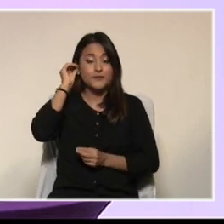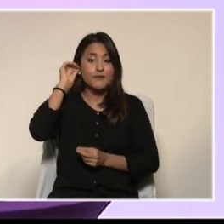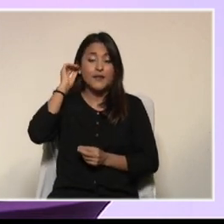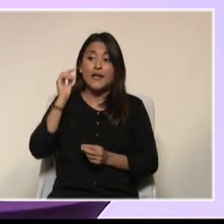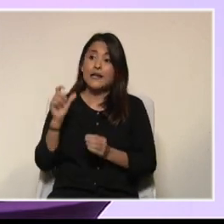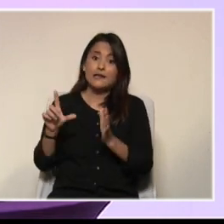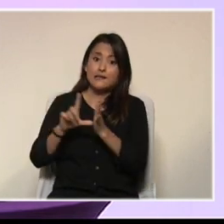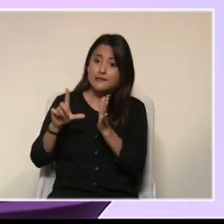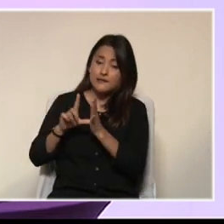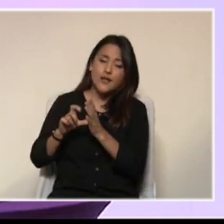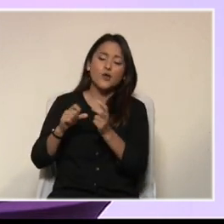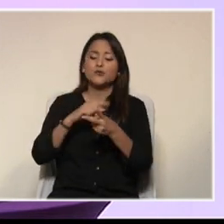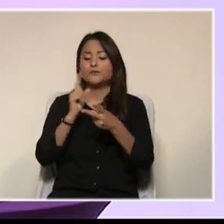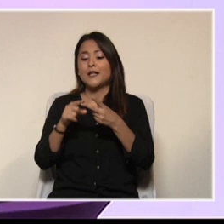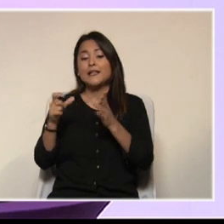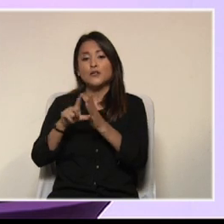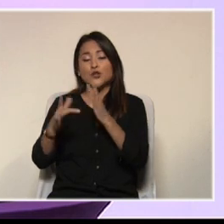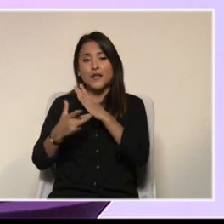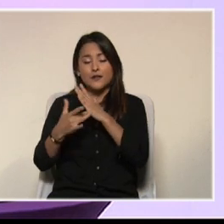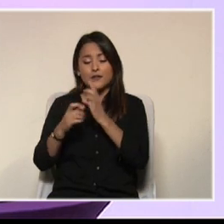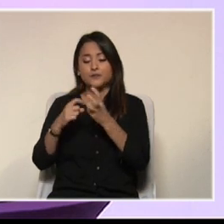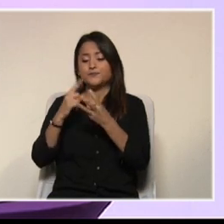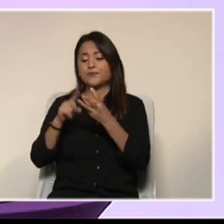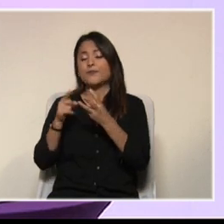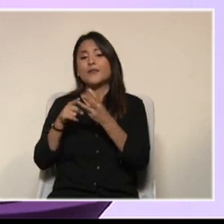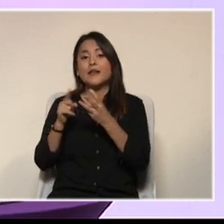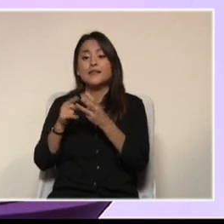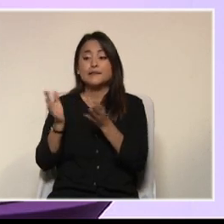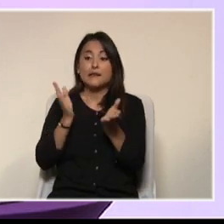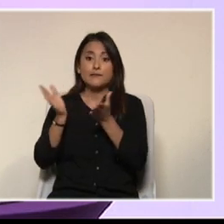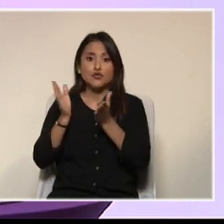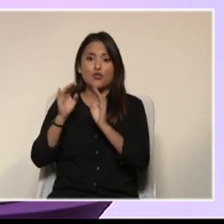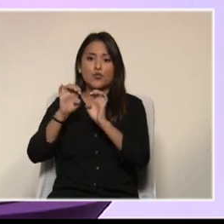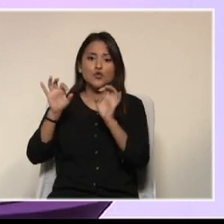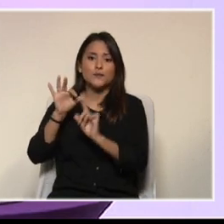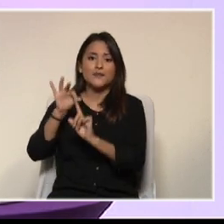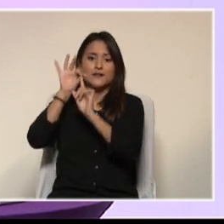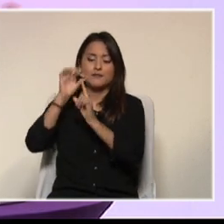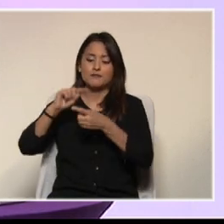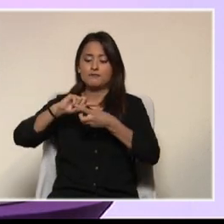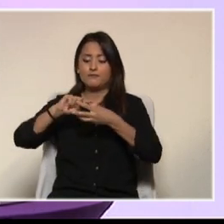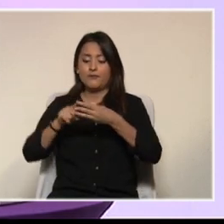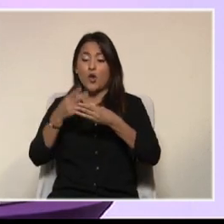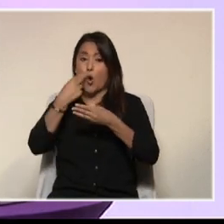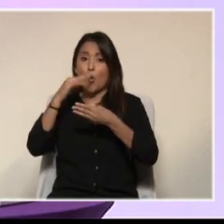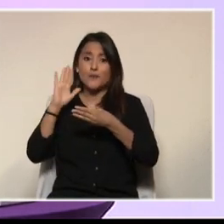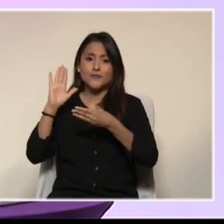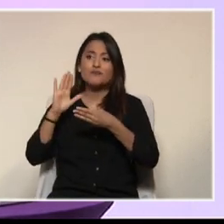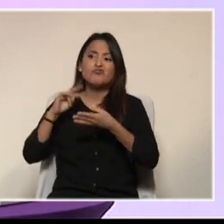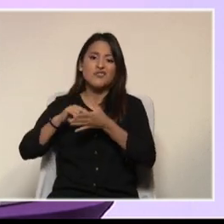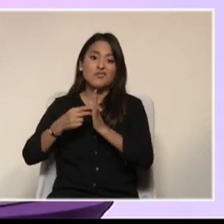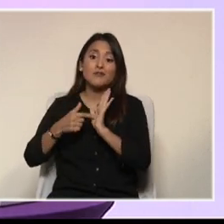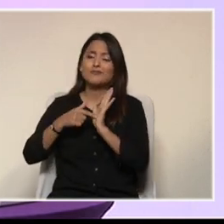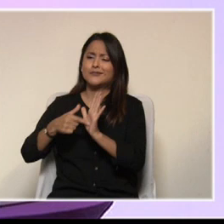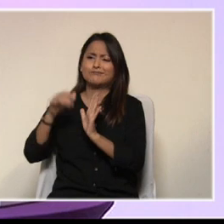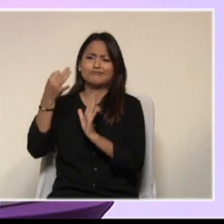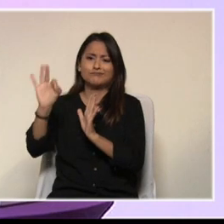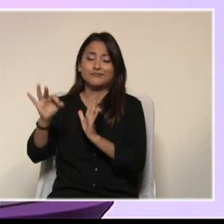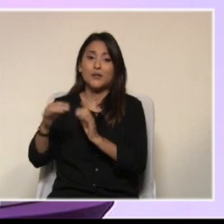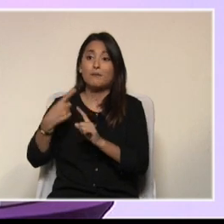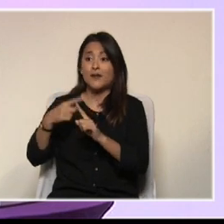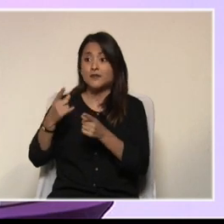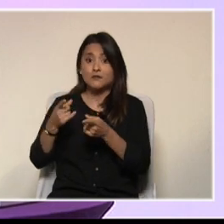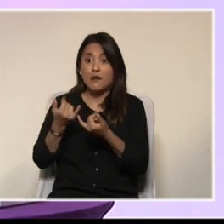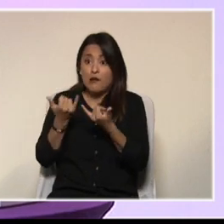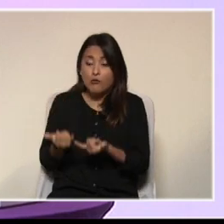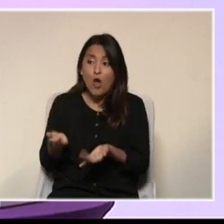liceos, las escuelas técnicas y los servicios de educación especial es la muestra del compromiso. Y qué más que felicitarlos e invitarlos nuevamente a